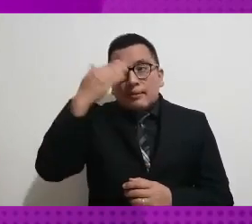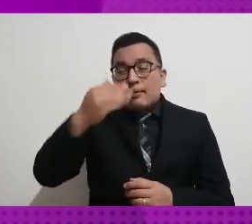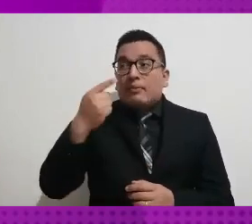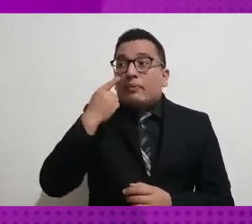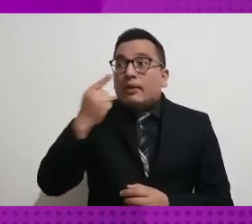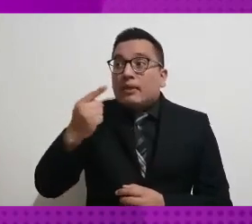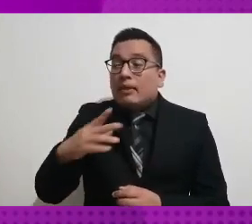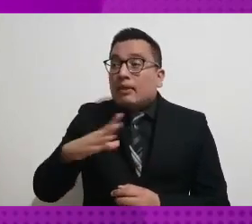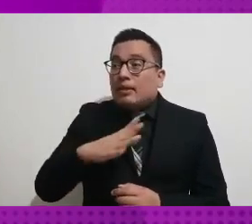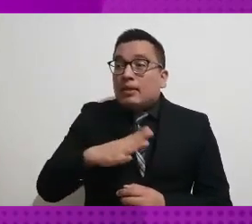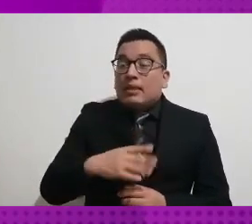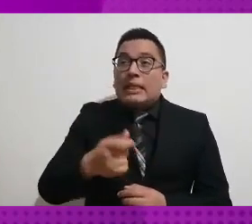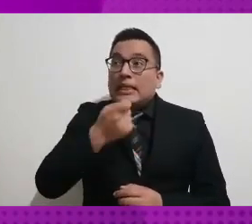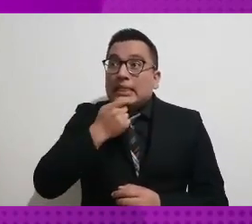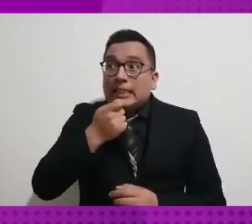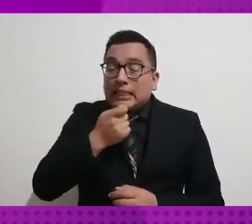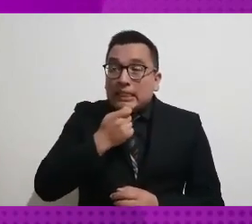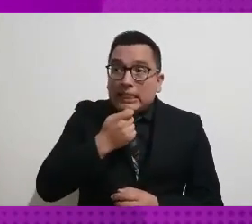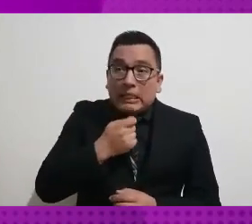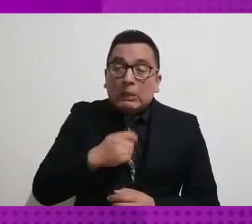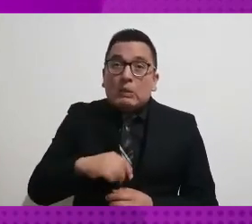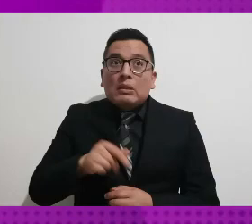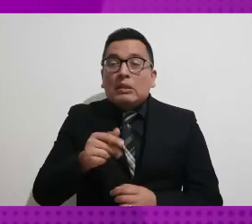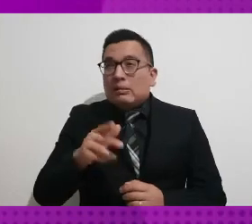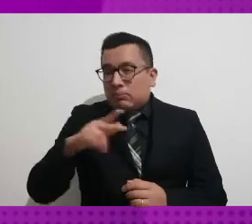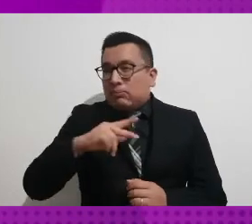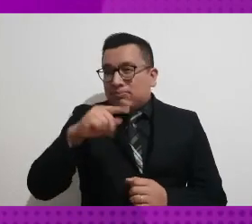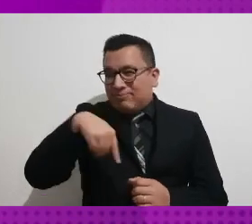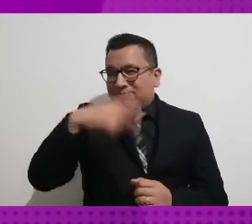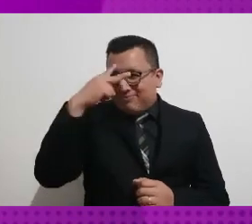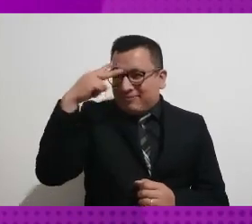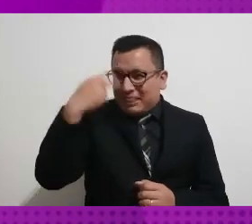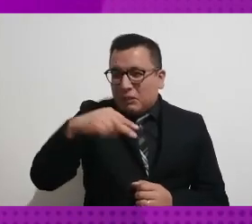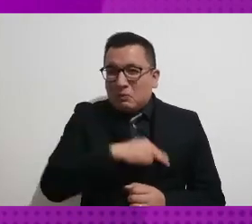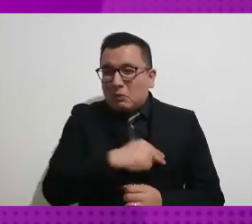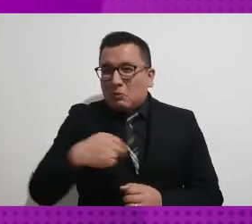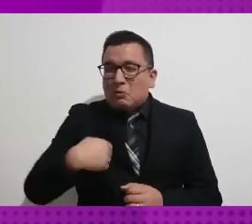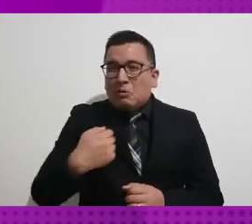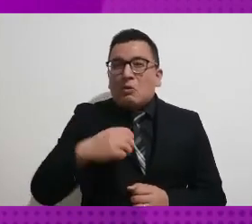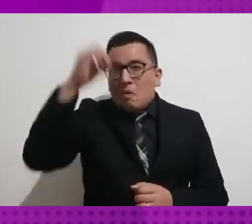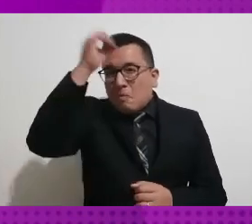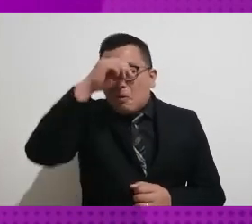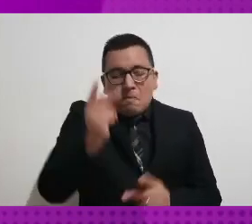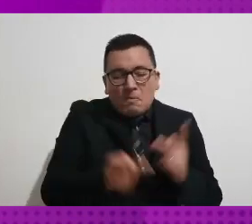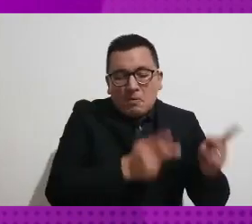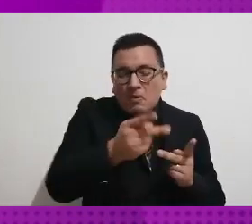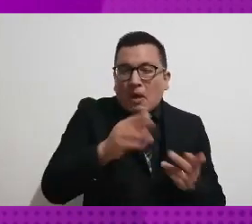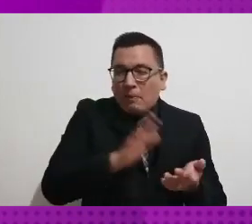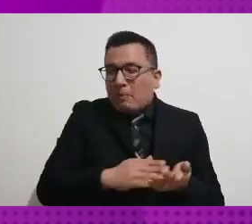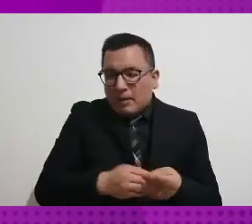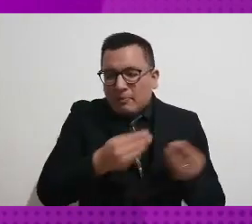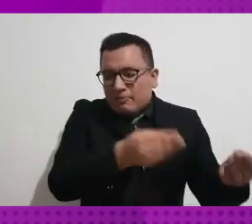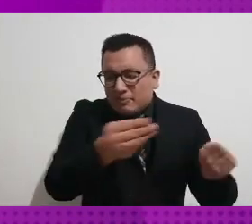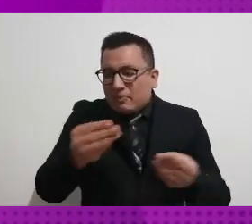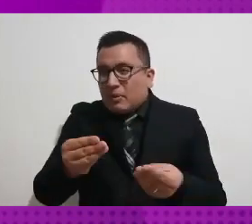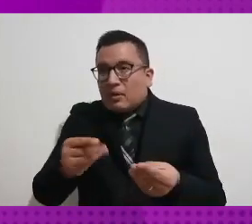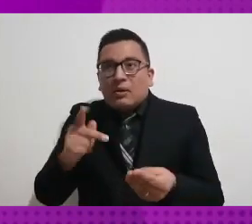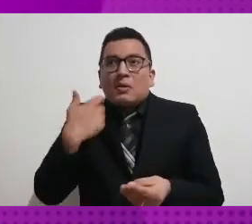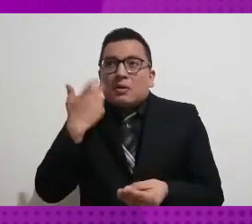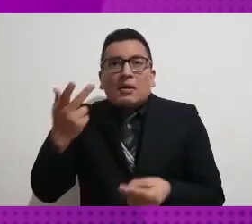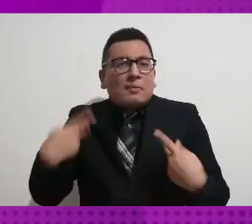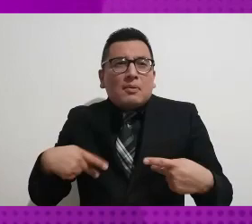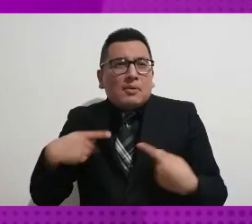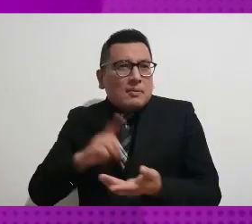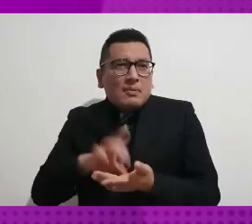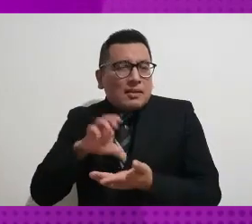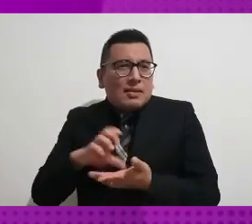hacer la consulta y nos gustaría asegurar el mayor número de niños participantes, porque los niños, la ley dice que